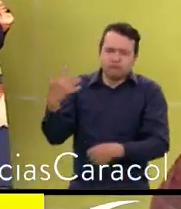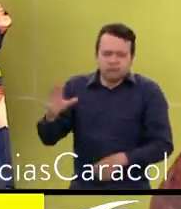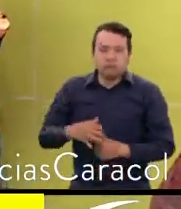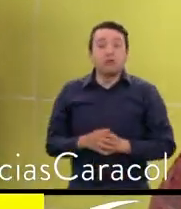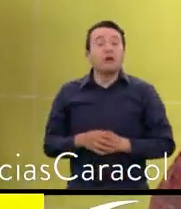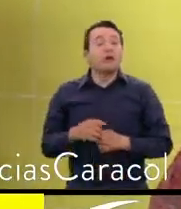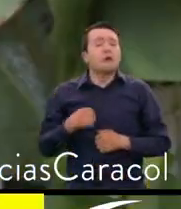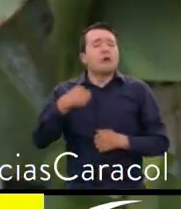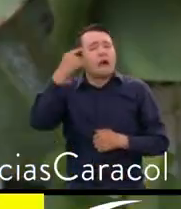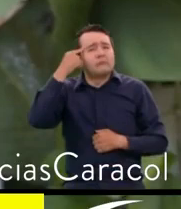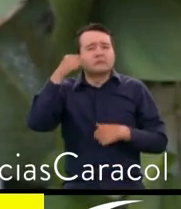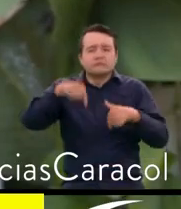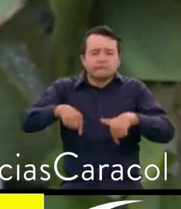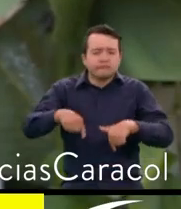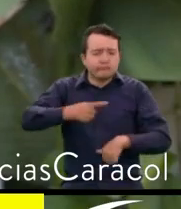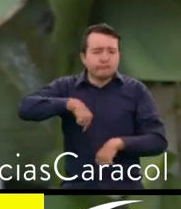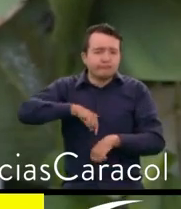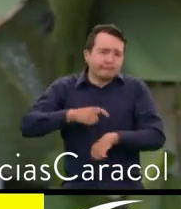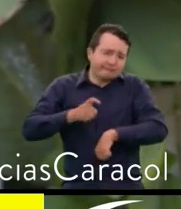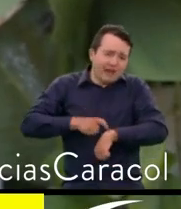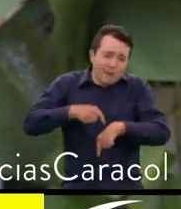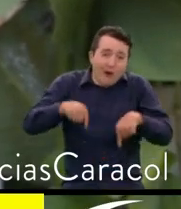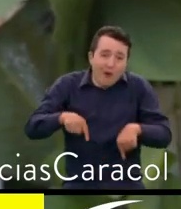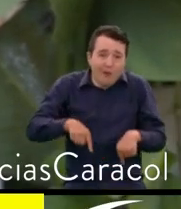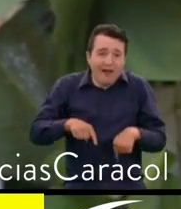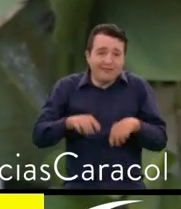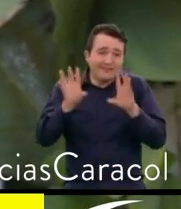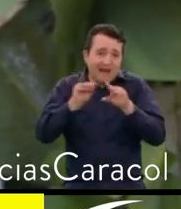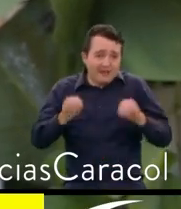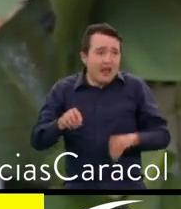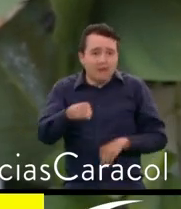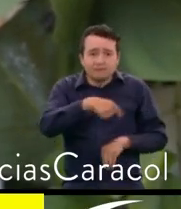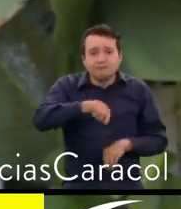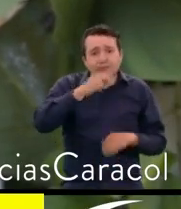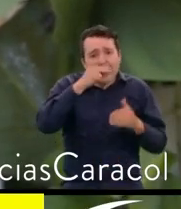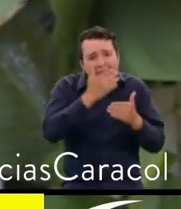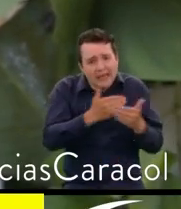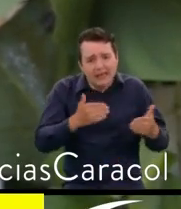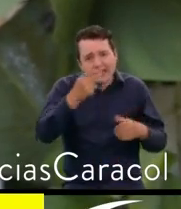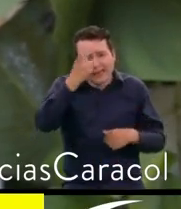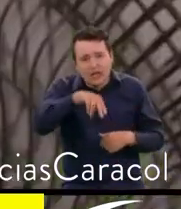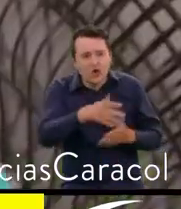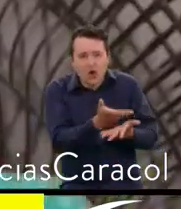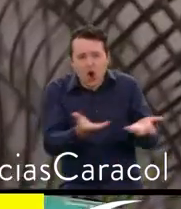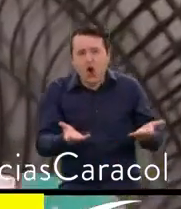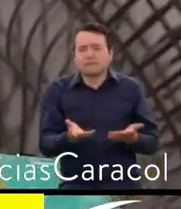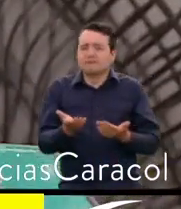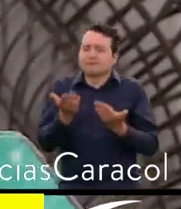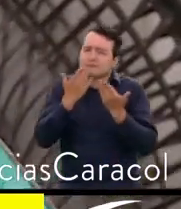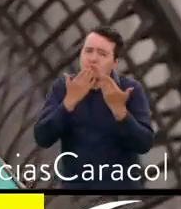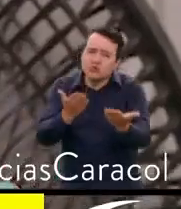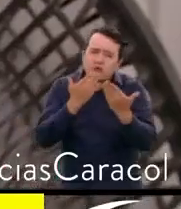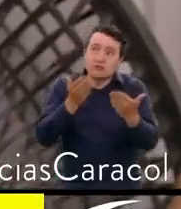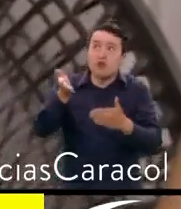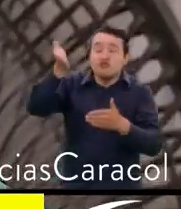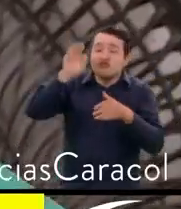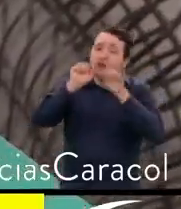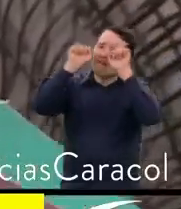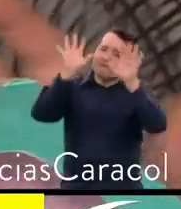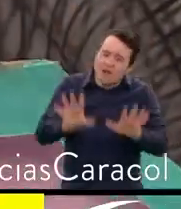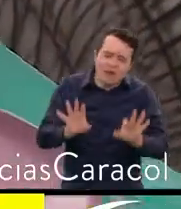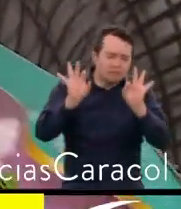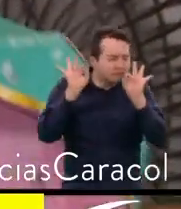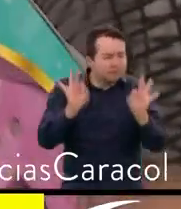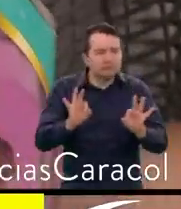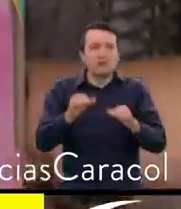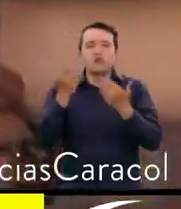navidad nosotros nuestros hijos es grato de verdad que muchas gracias que dios los bendiga tierra de muchas bendiciones sobre bp